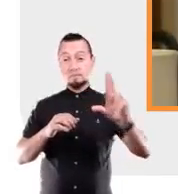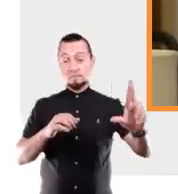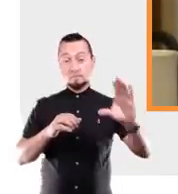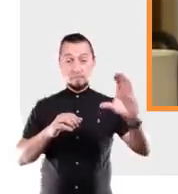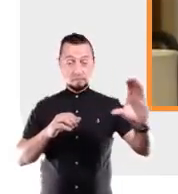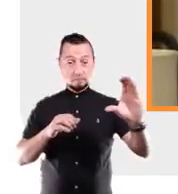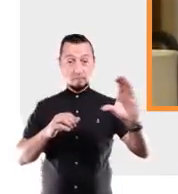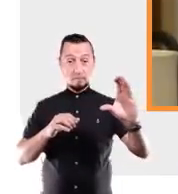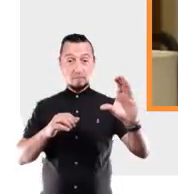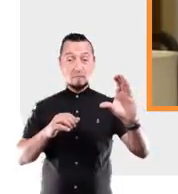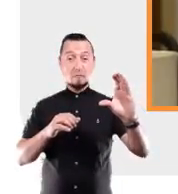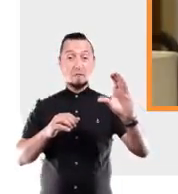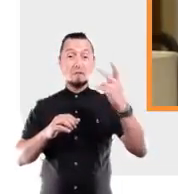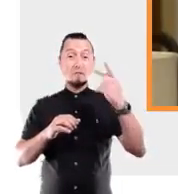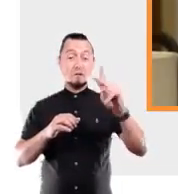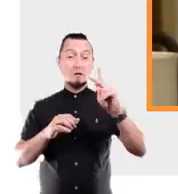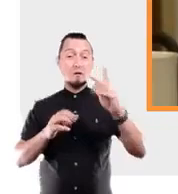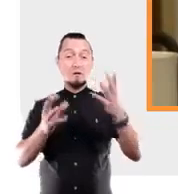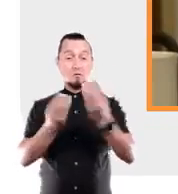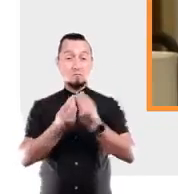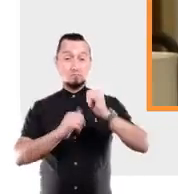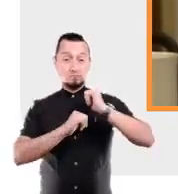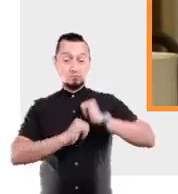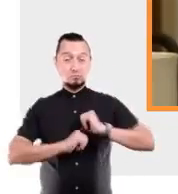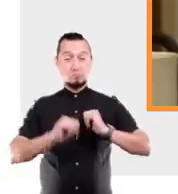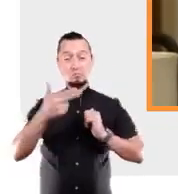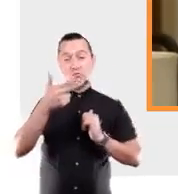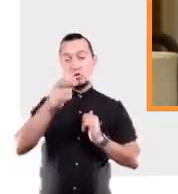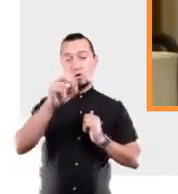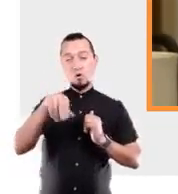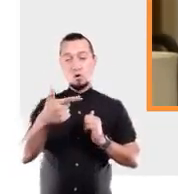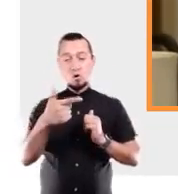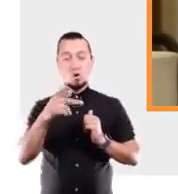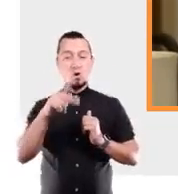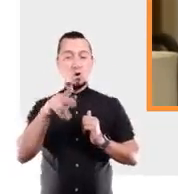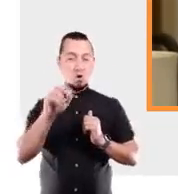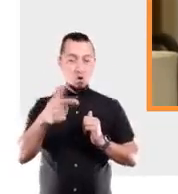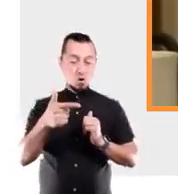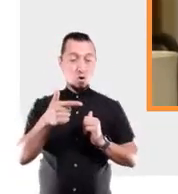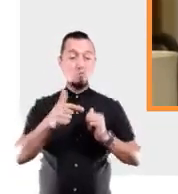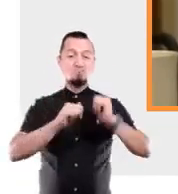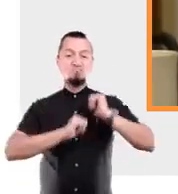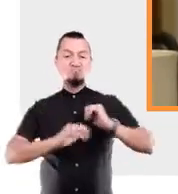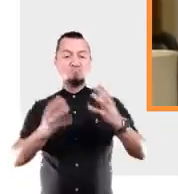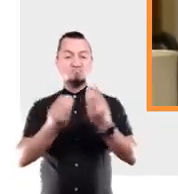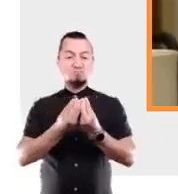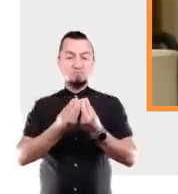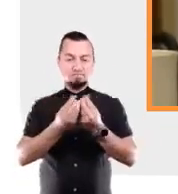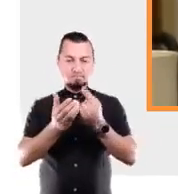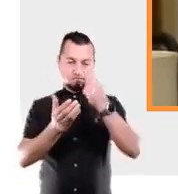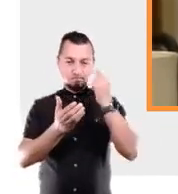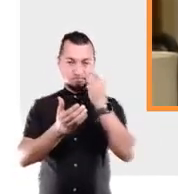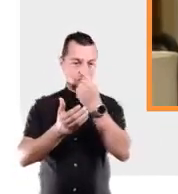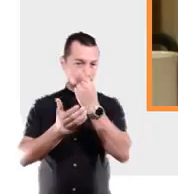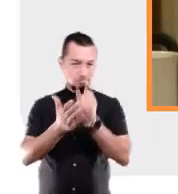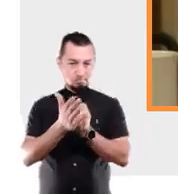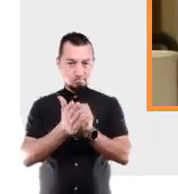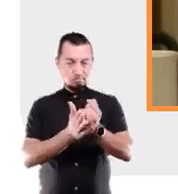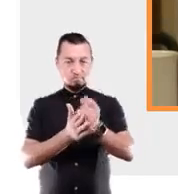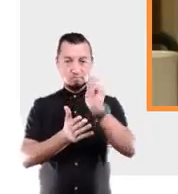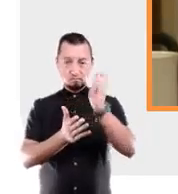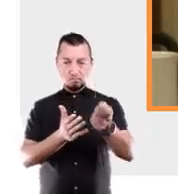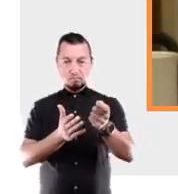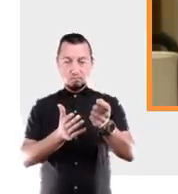Kong, quienes asumieron la responsabilidad de ejecutar el proyecto denominado